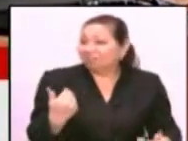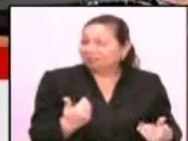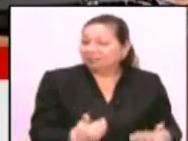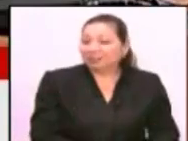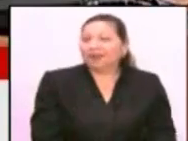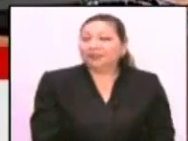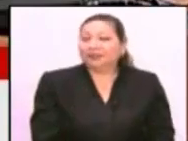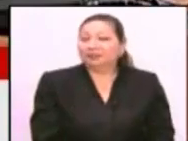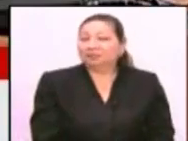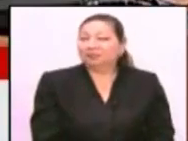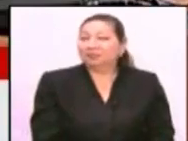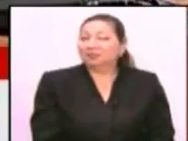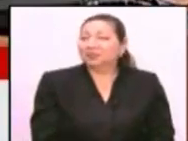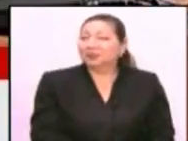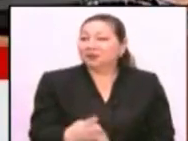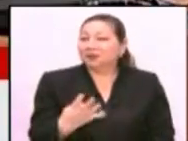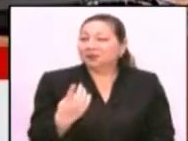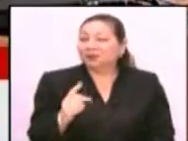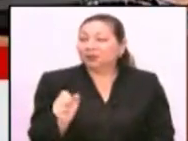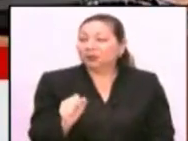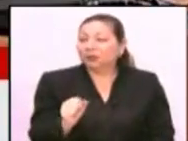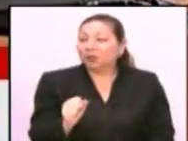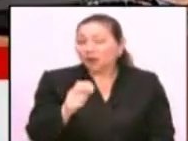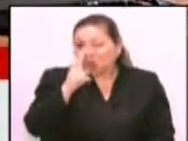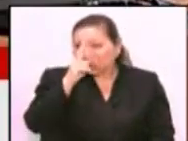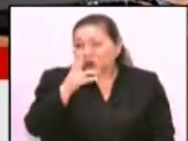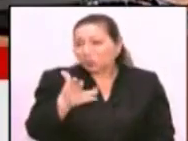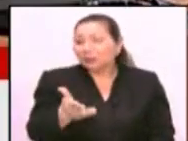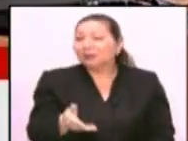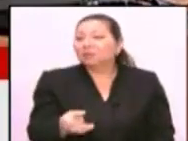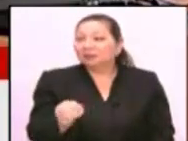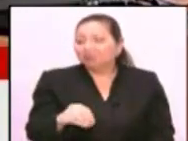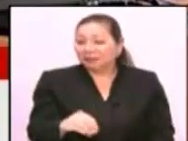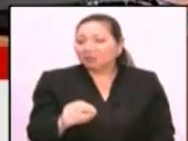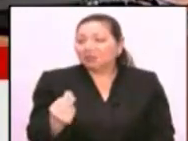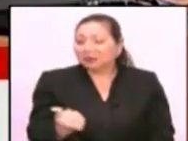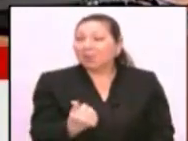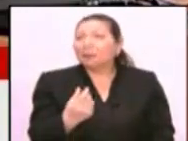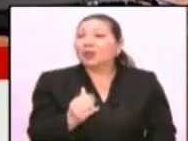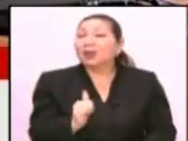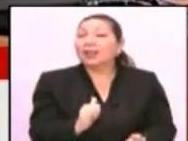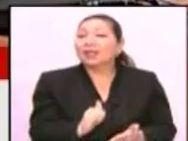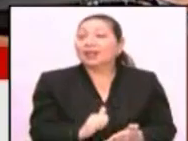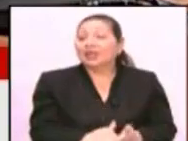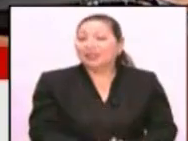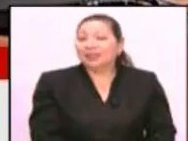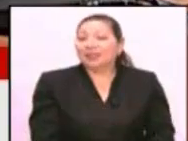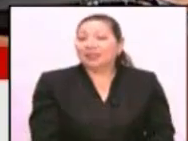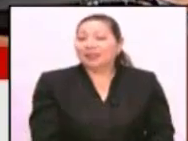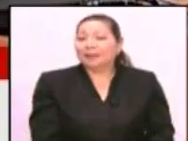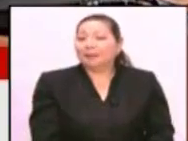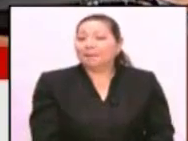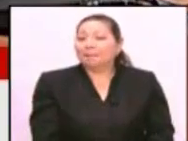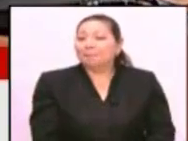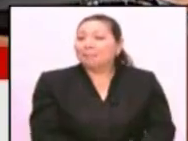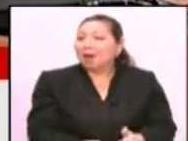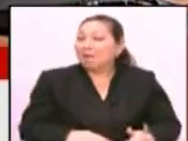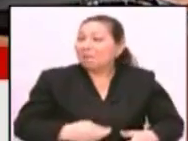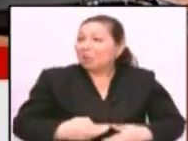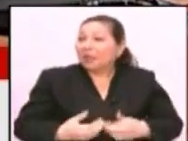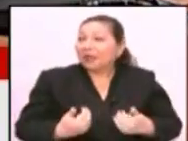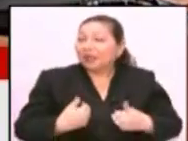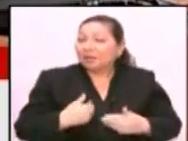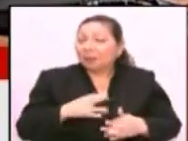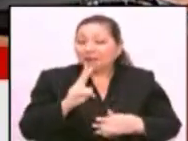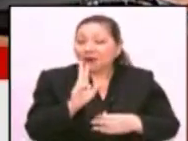invertir aproximadamente unos 4 millones de soles en Cusco, lo vamos a recuperar rápidamente porque es uno de los penales más productivos que